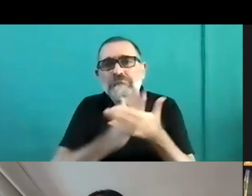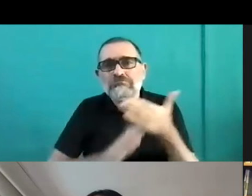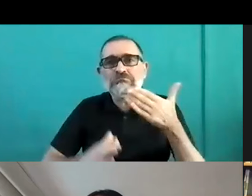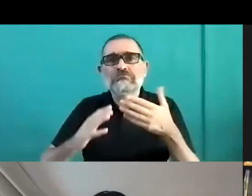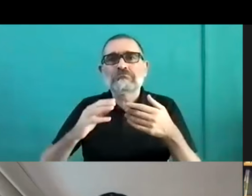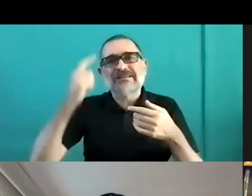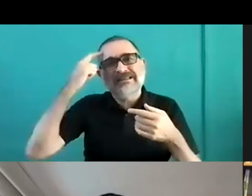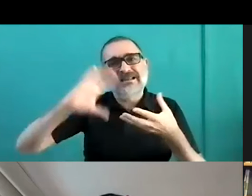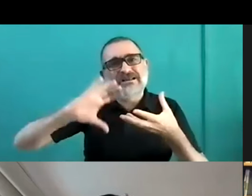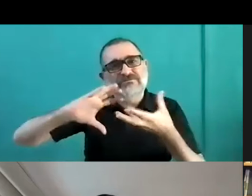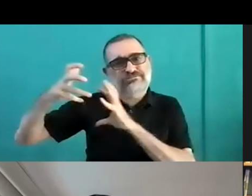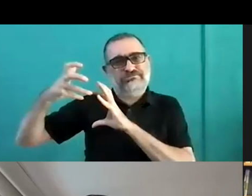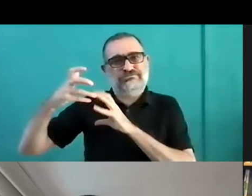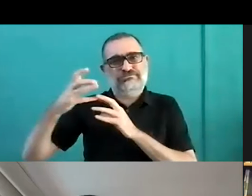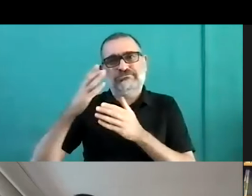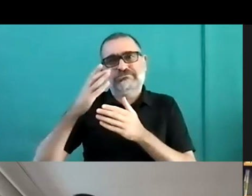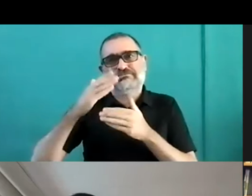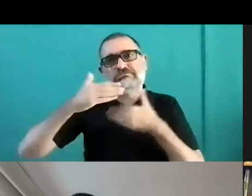distintas precauciones